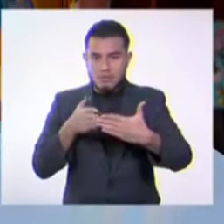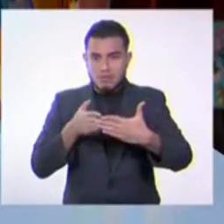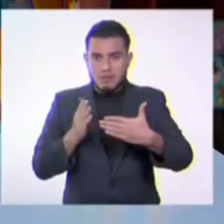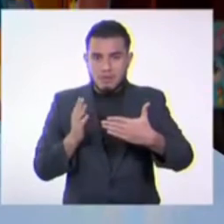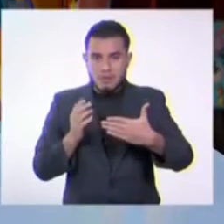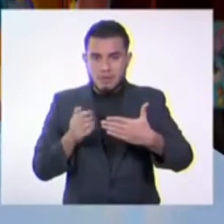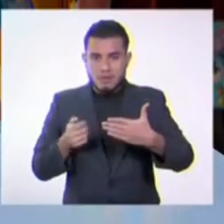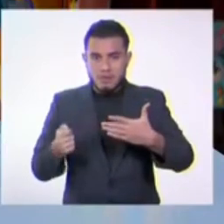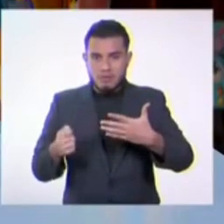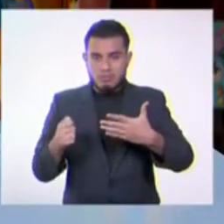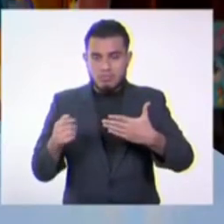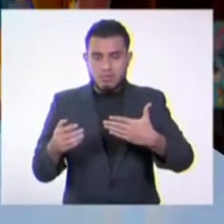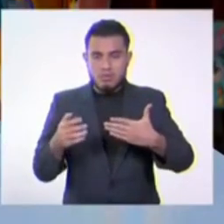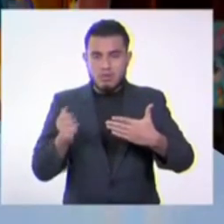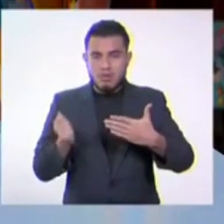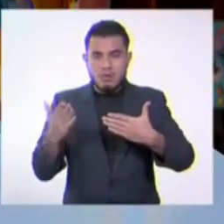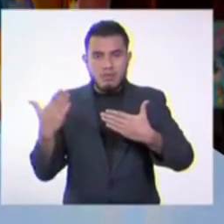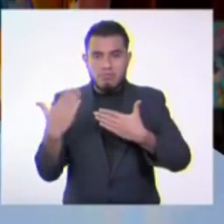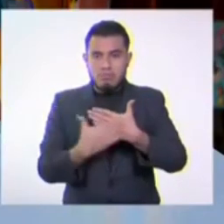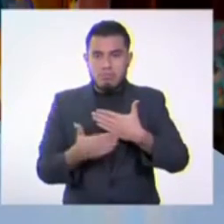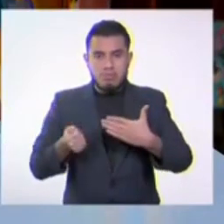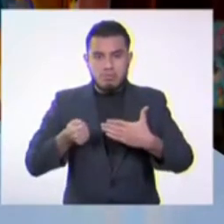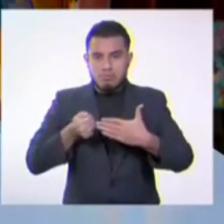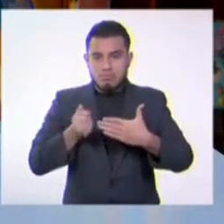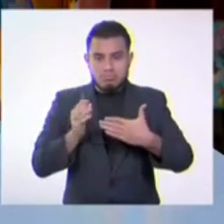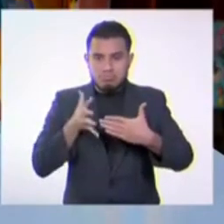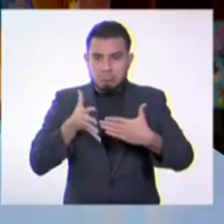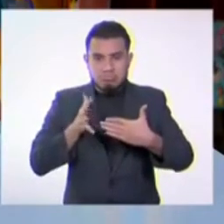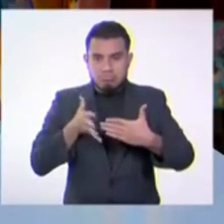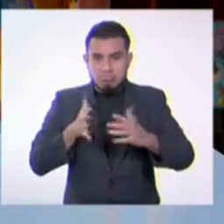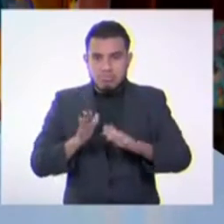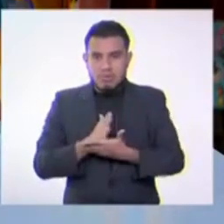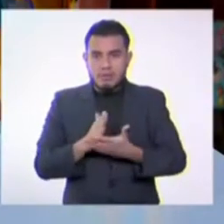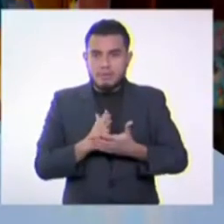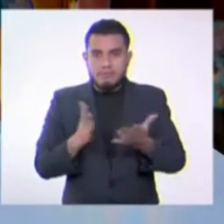al colocarlo enfrente va a obstaculizar el